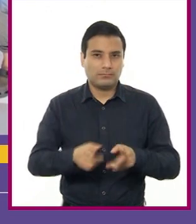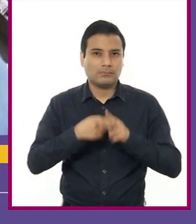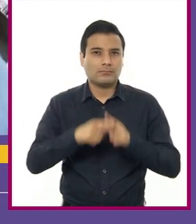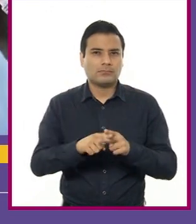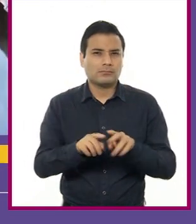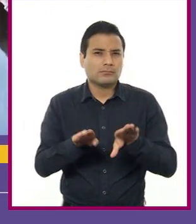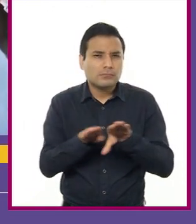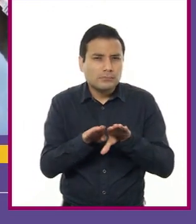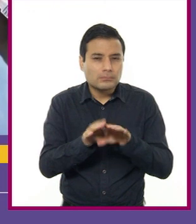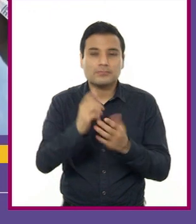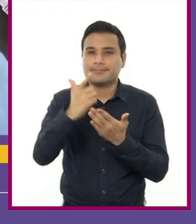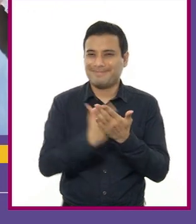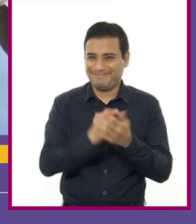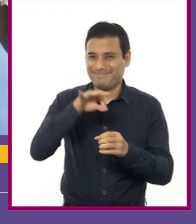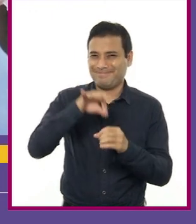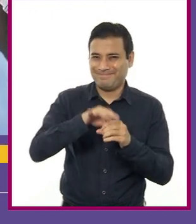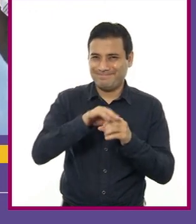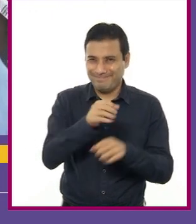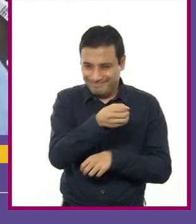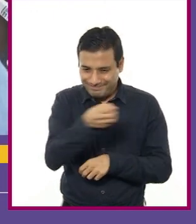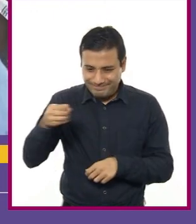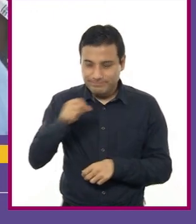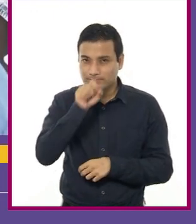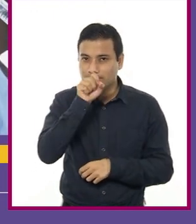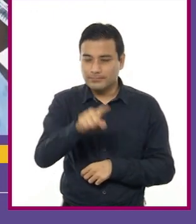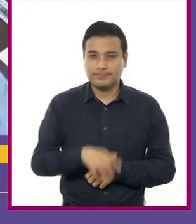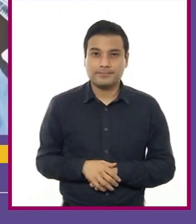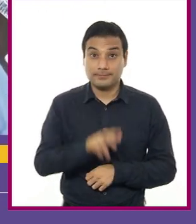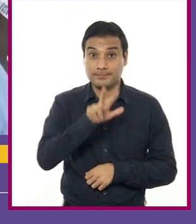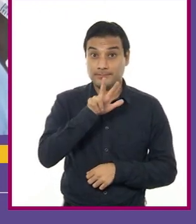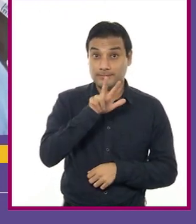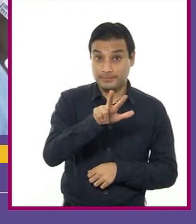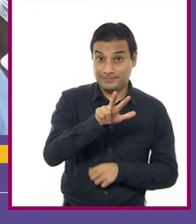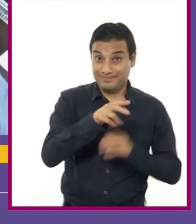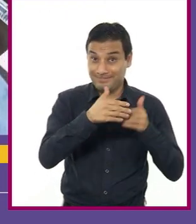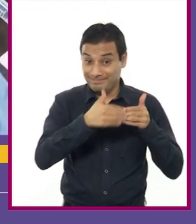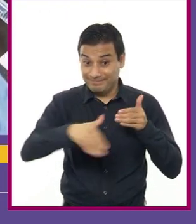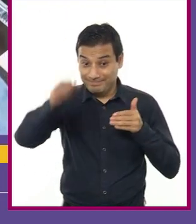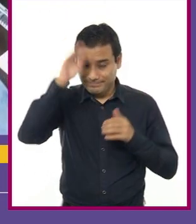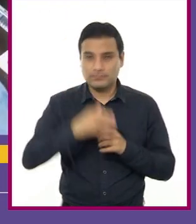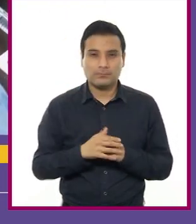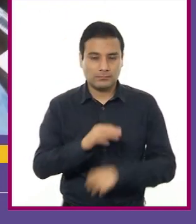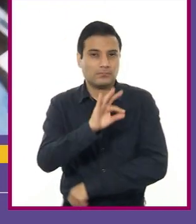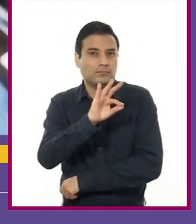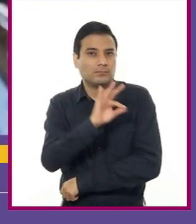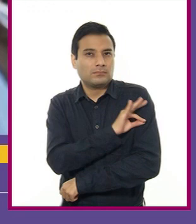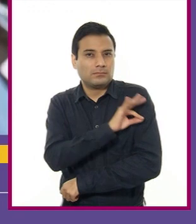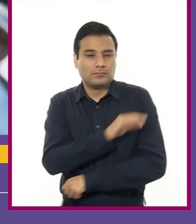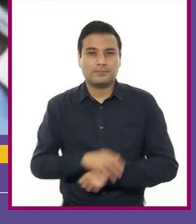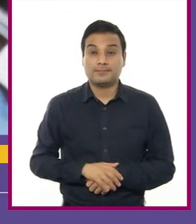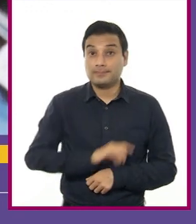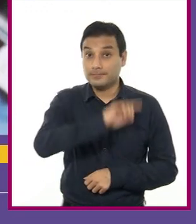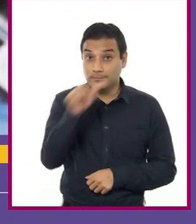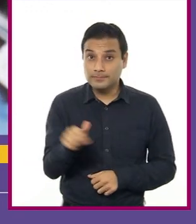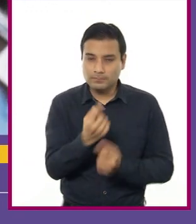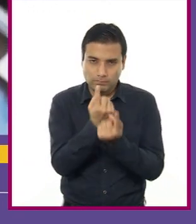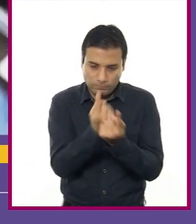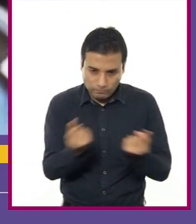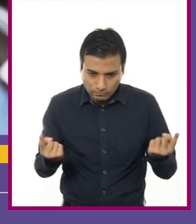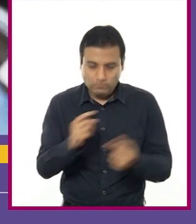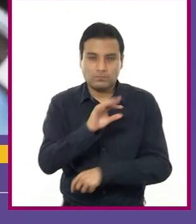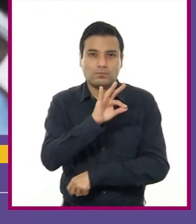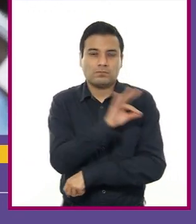Se vacunará primero a la población de 18 años en adelante y después a los menores.